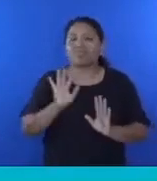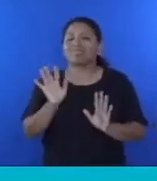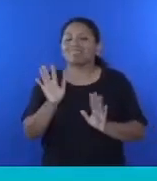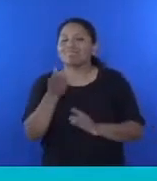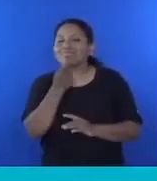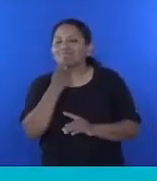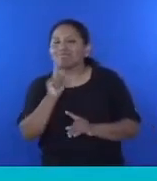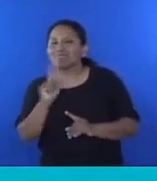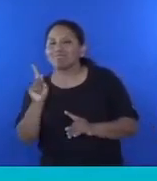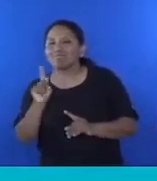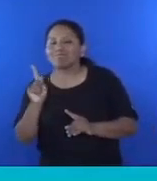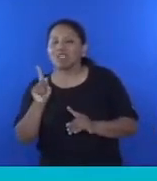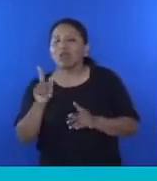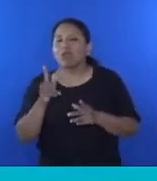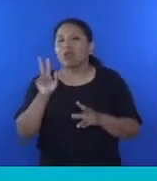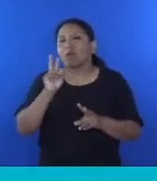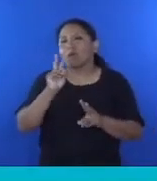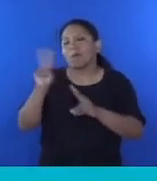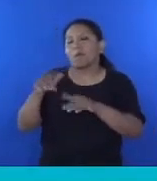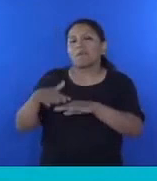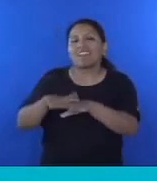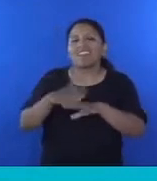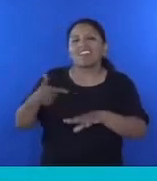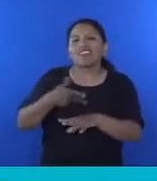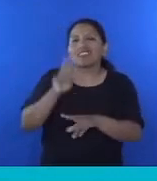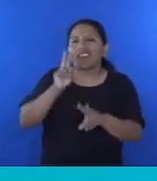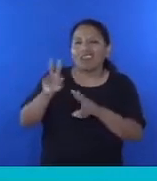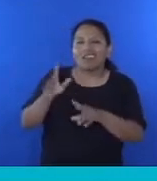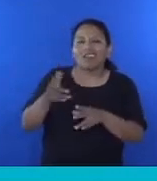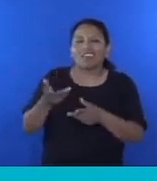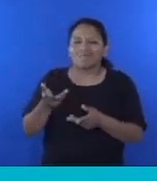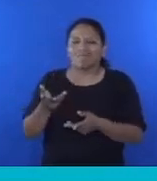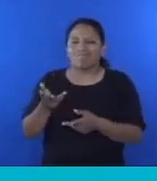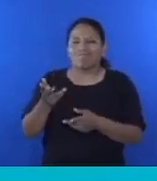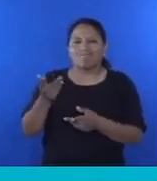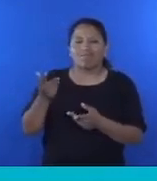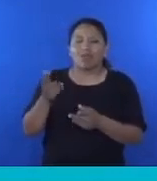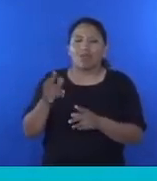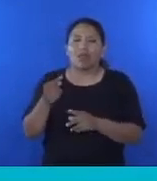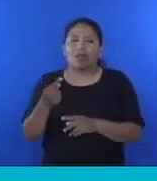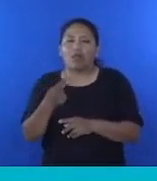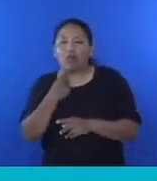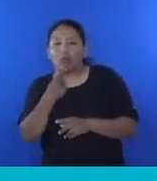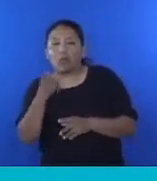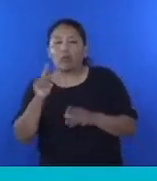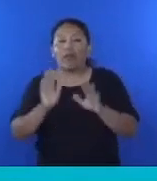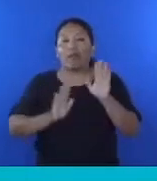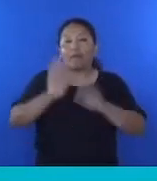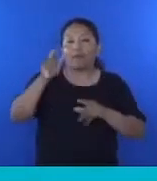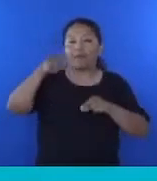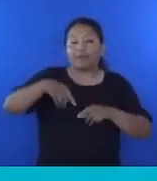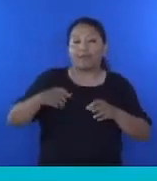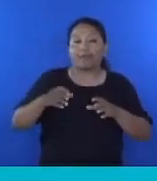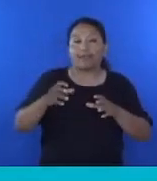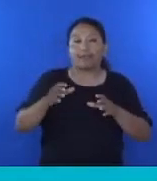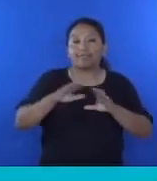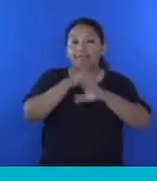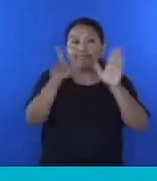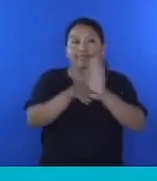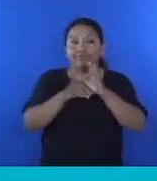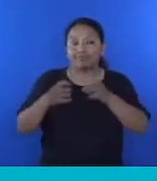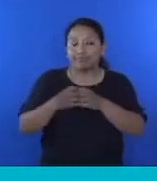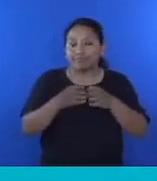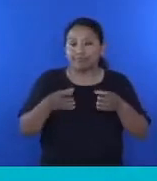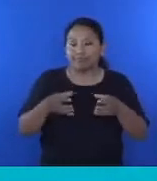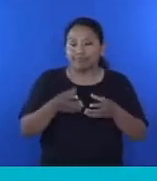gusta cuando vemos por las redes sociales que se ponen en duda las votaciones de esta Cámara.